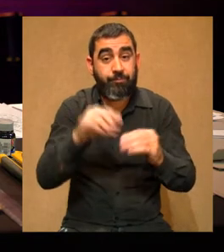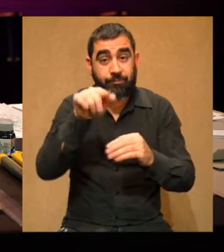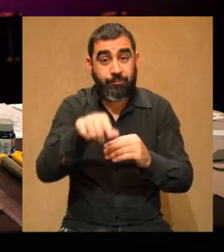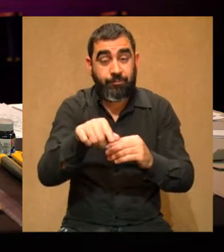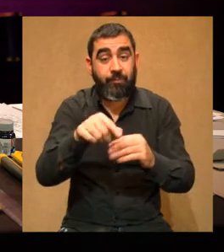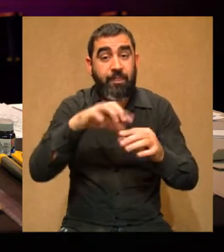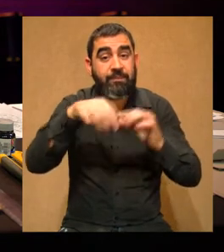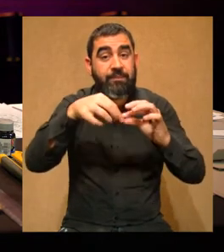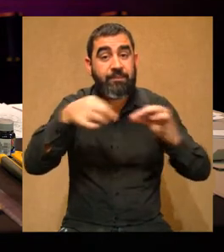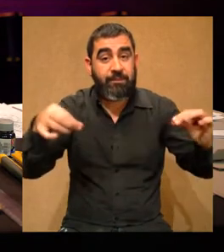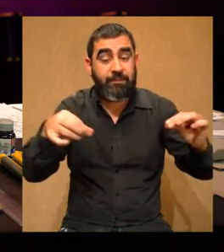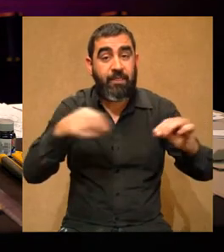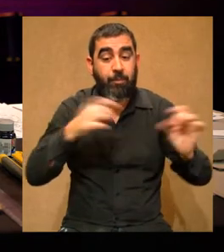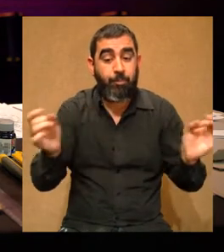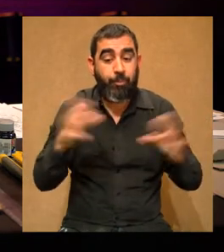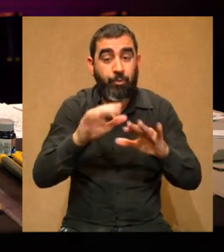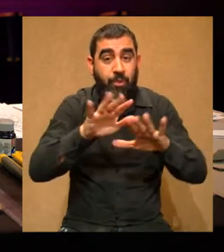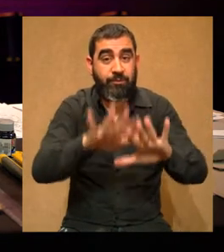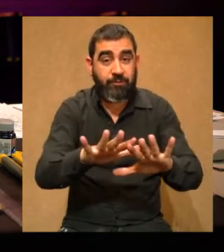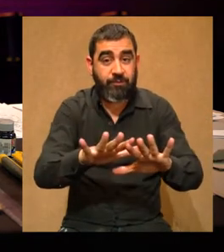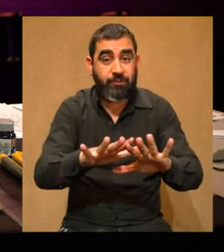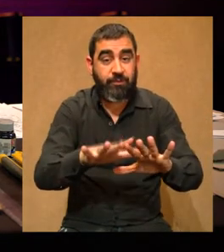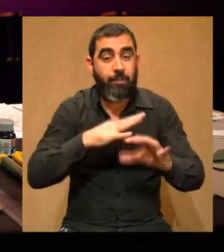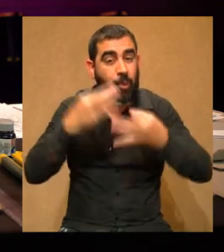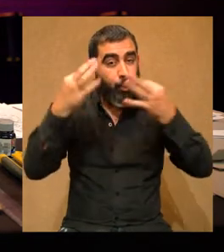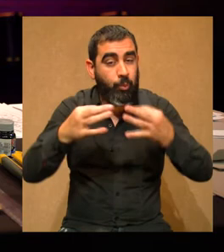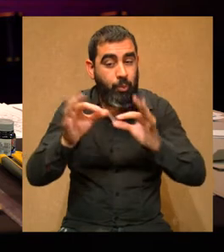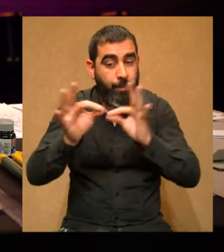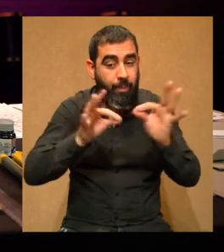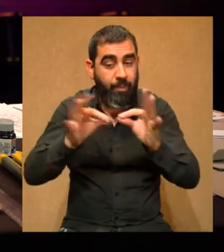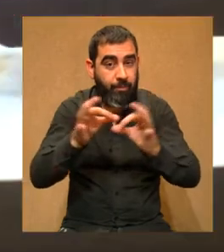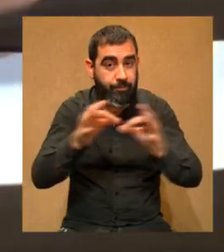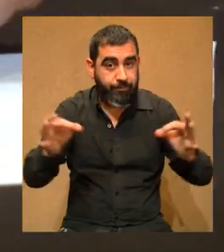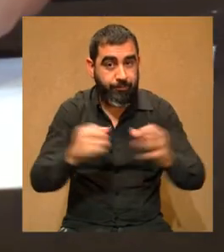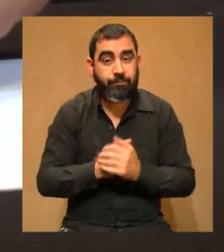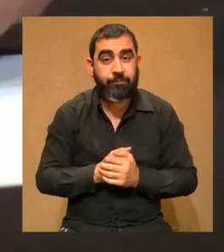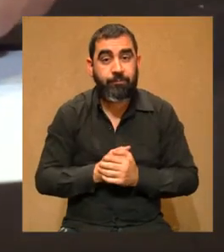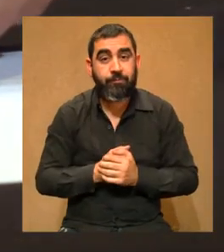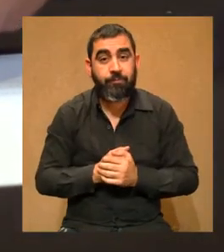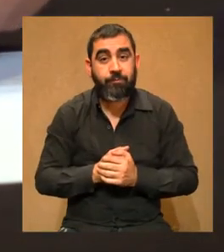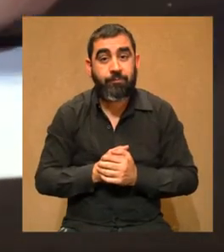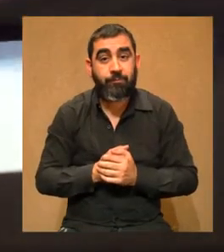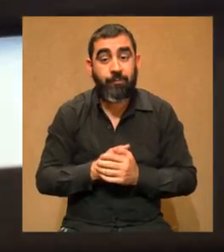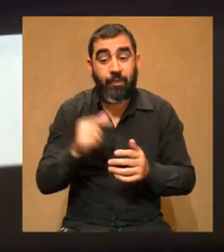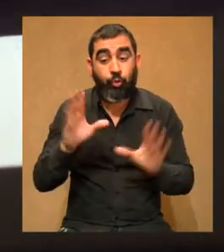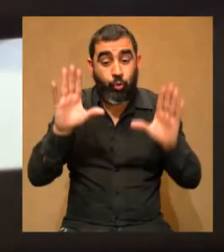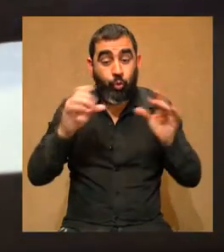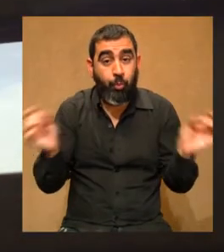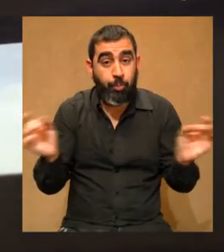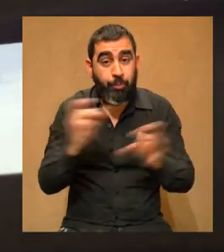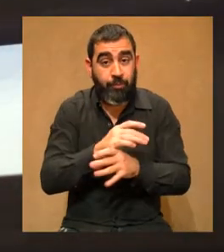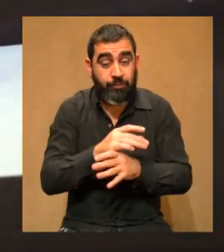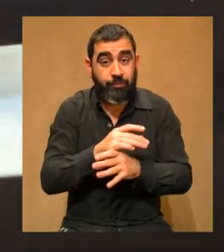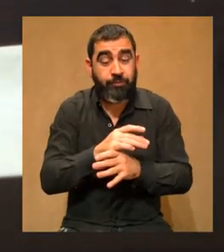con cinta adhesiva y nos va a quedar así para que nos dé justo la medida una vez que tenemos todo